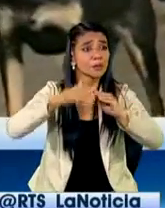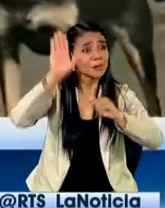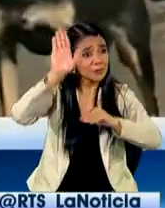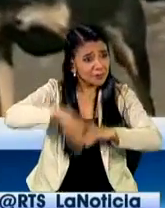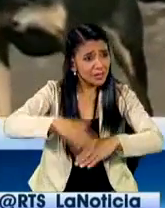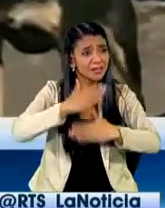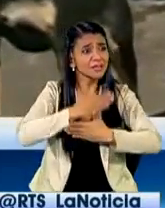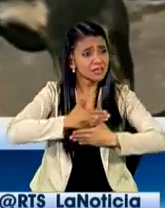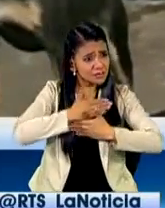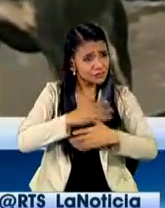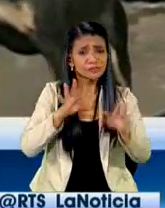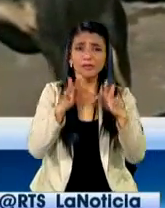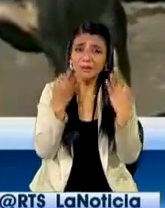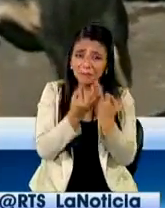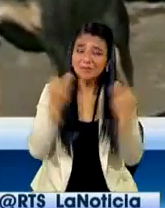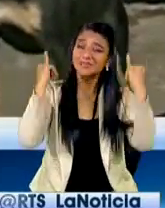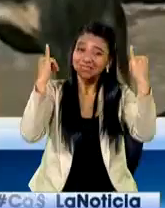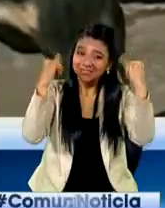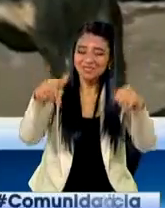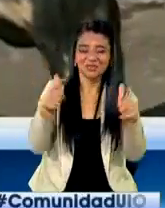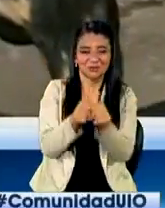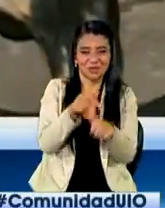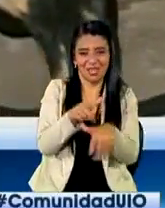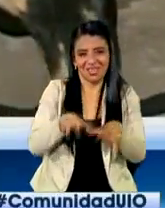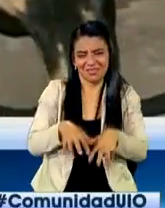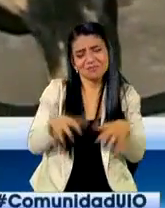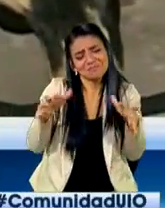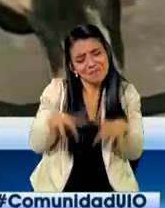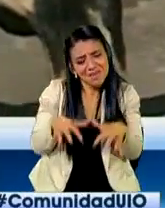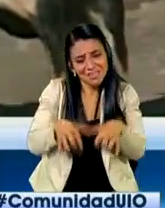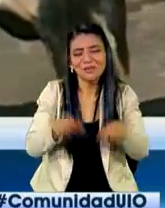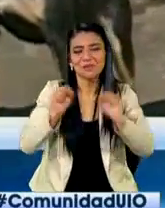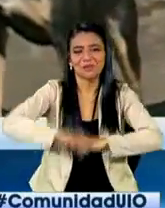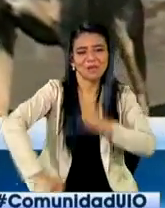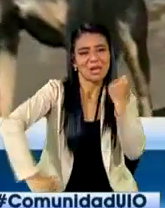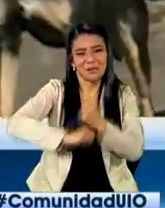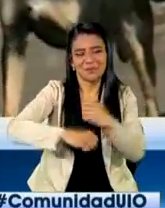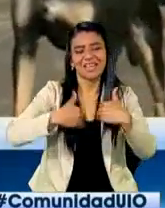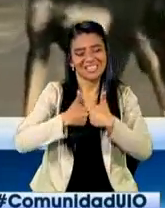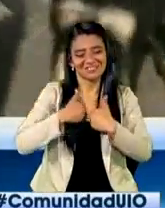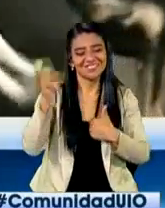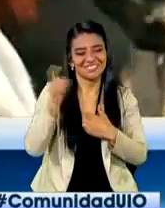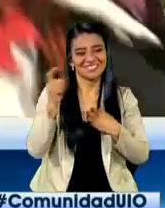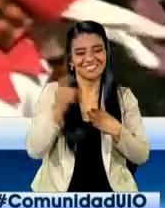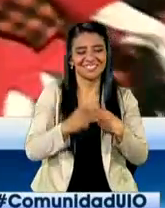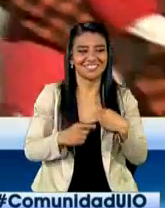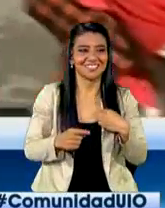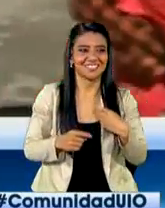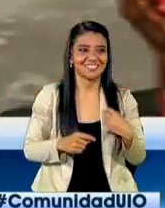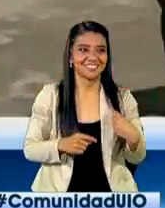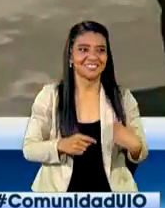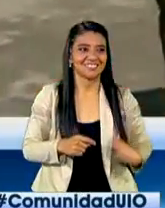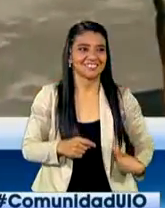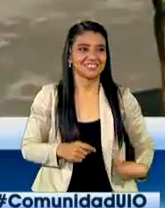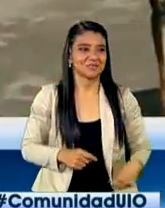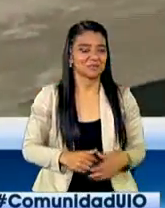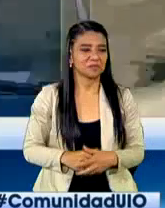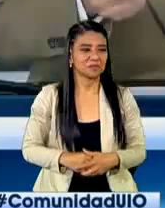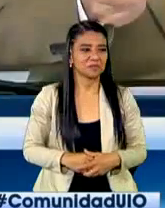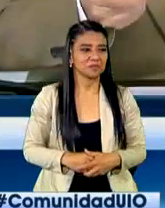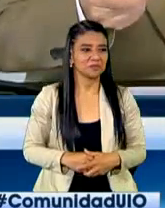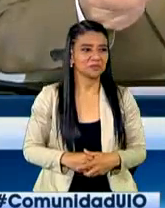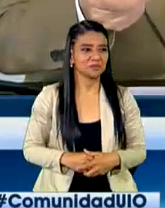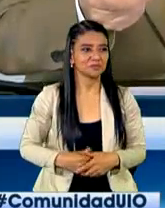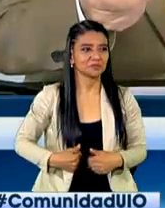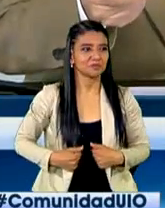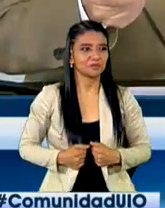en familia, se divierta con su mascota y así también colabore con estos animalitos que tanto lo necesitan. Mi querida